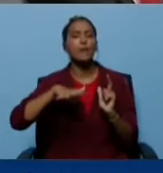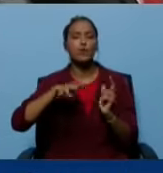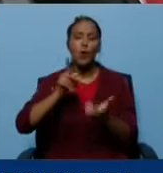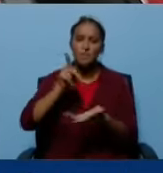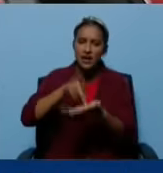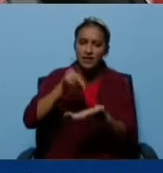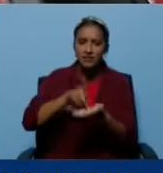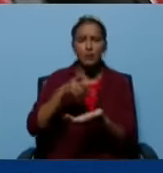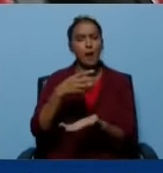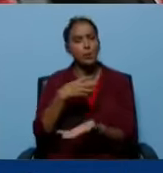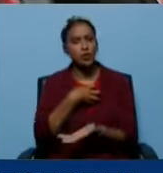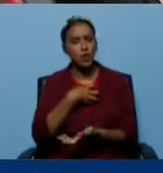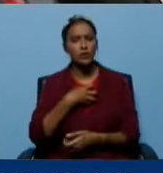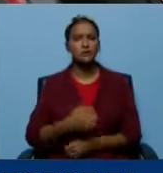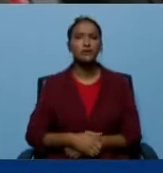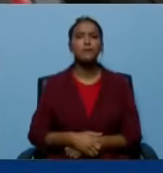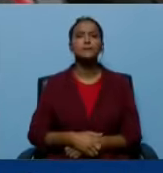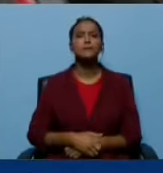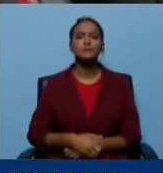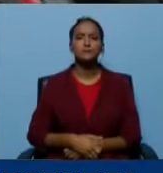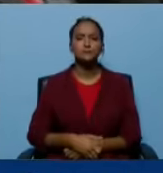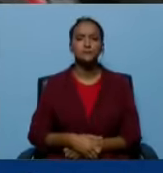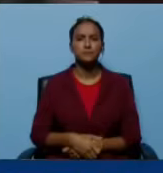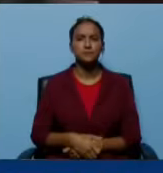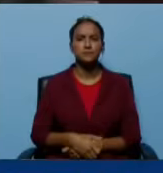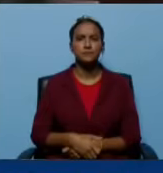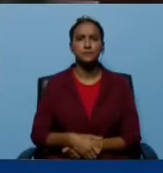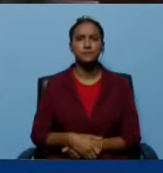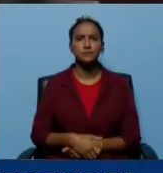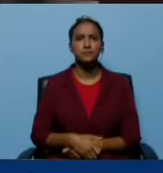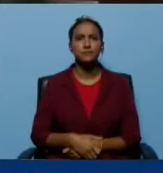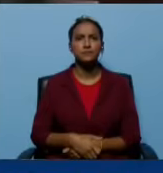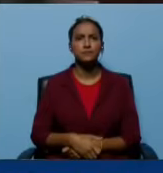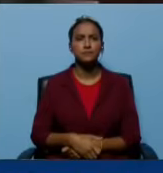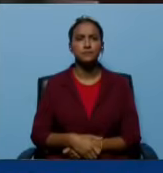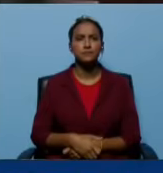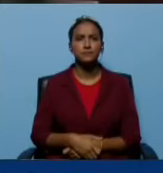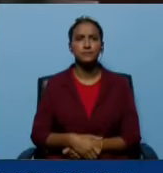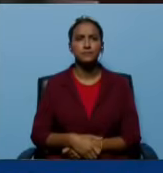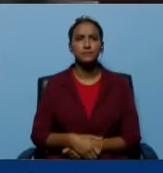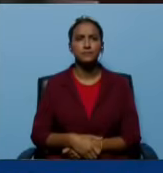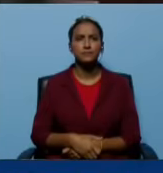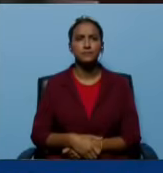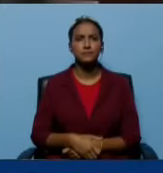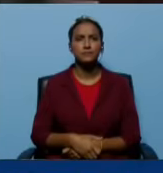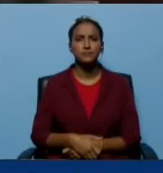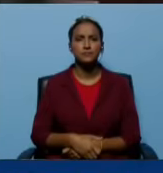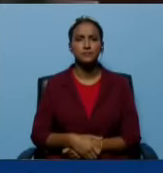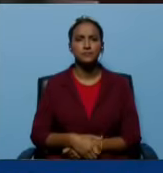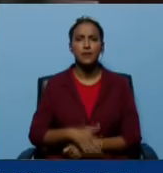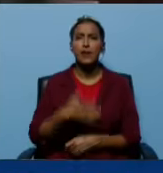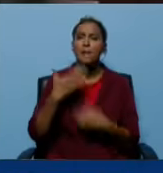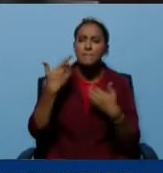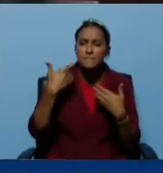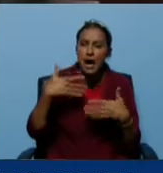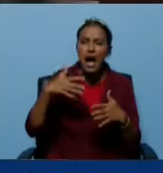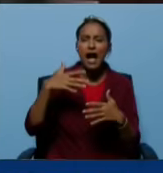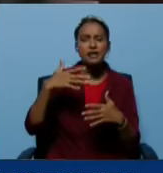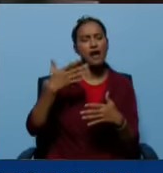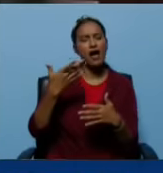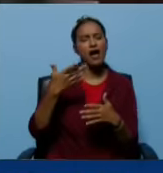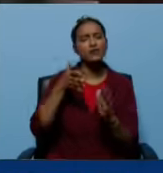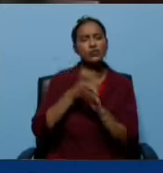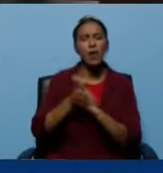jurisprudencia reiterada de esta sala electoral. Más allá de nuestras fronteras, examinando el